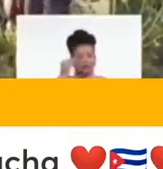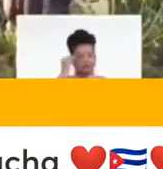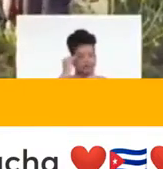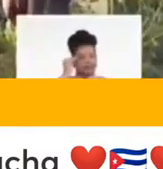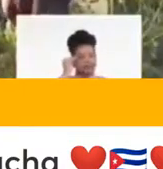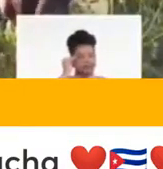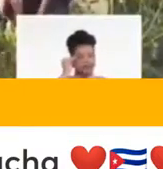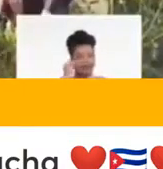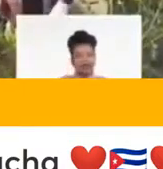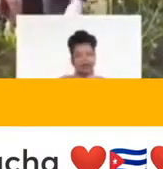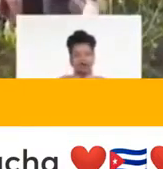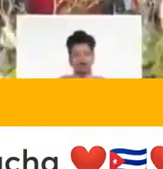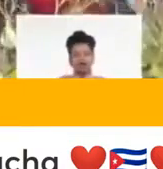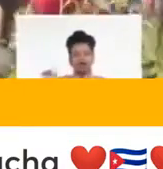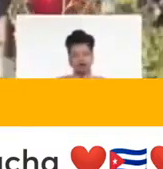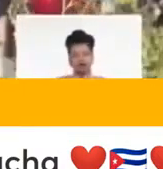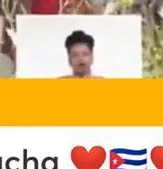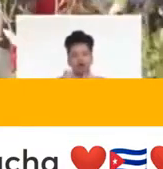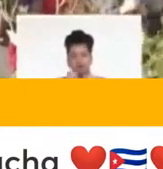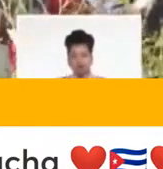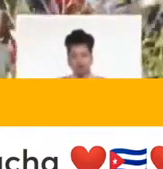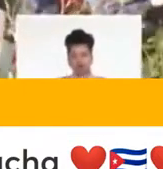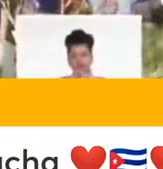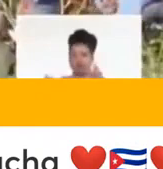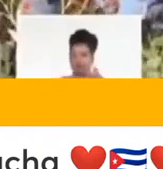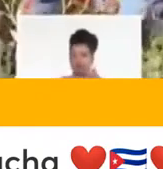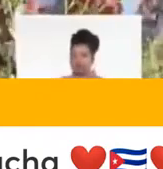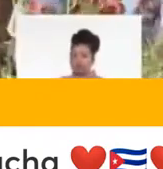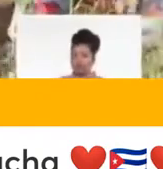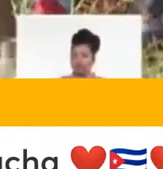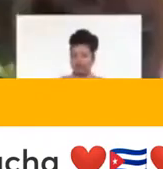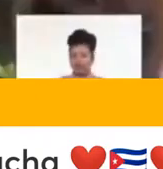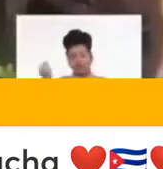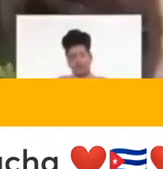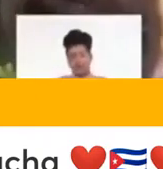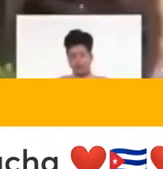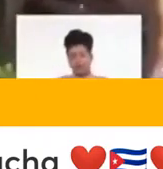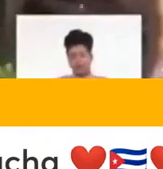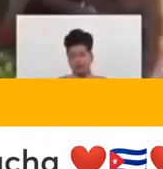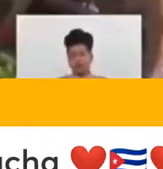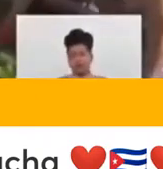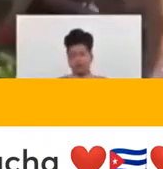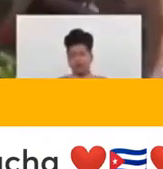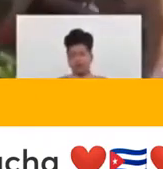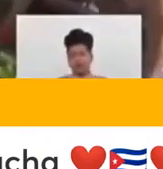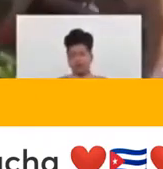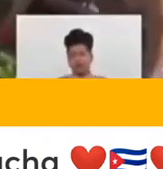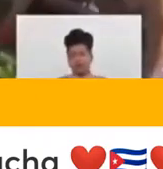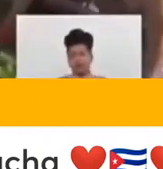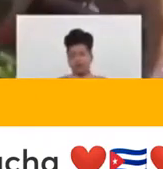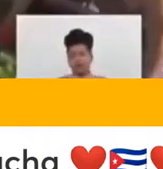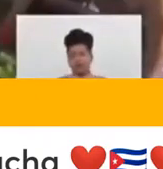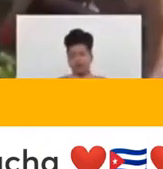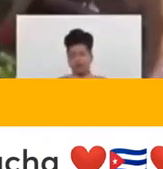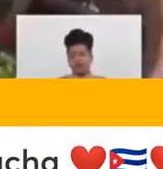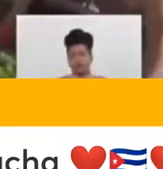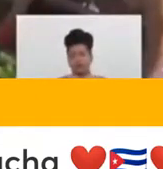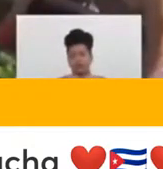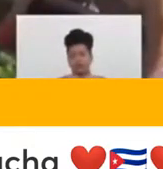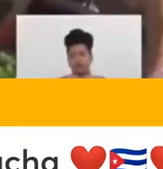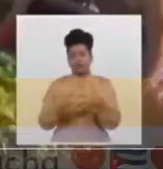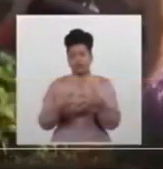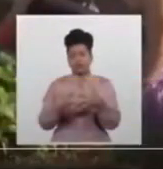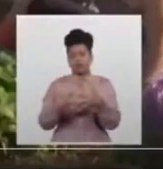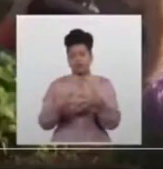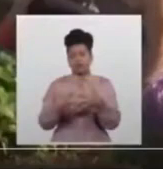para fortalecer la batalla que libran contra el racismo, violencia policial y en favor del derecho. mira, mira esto. Mira esto y mira el